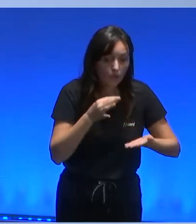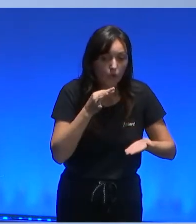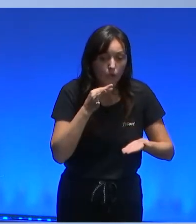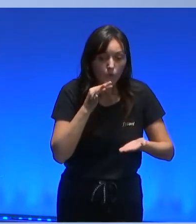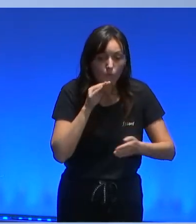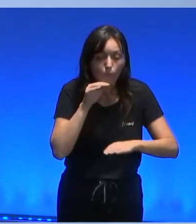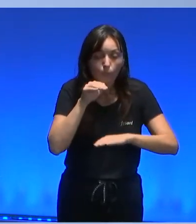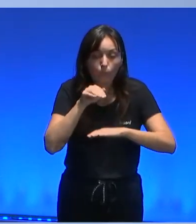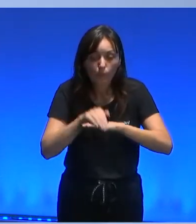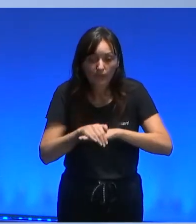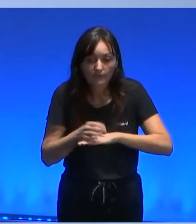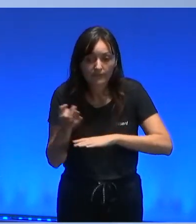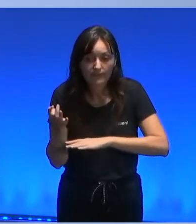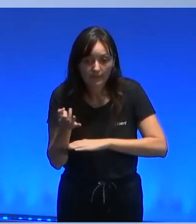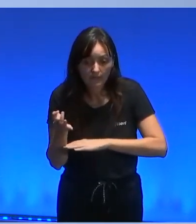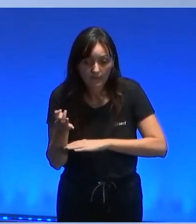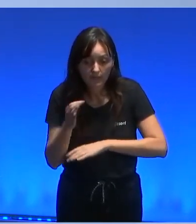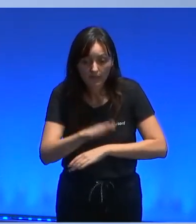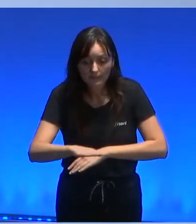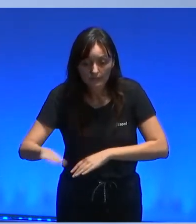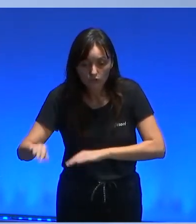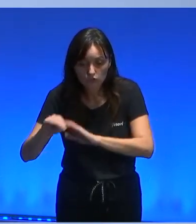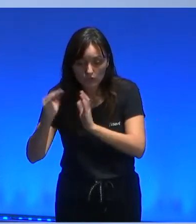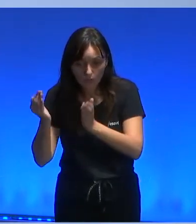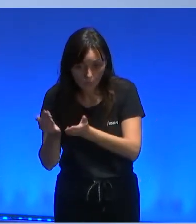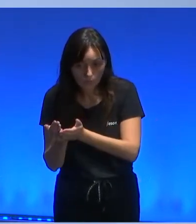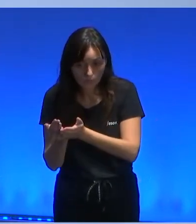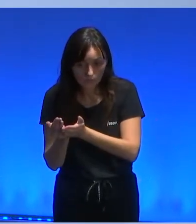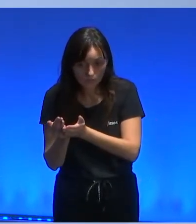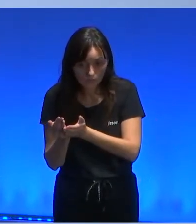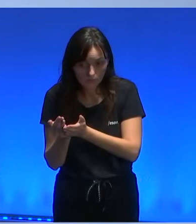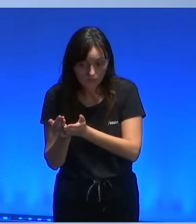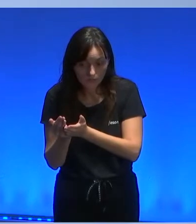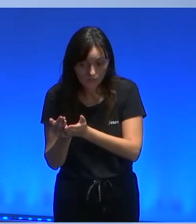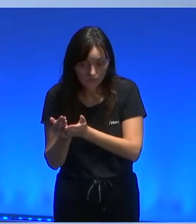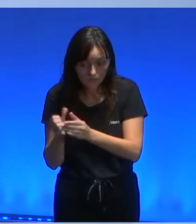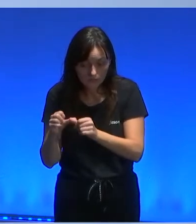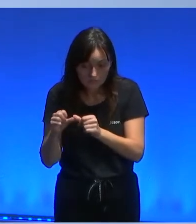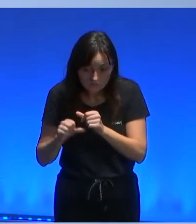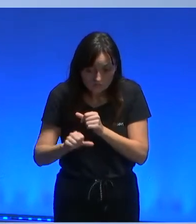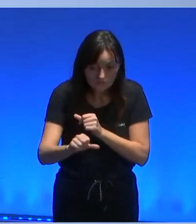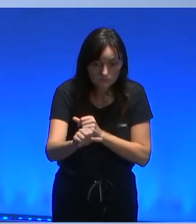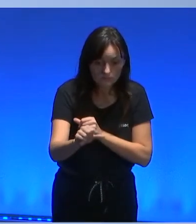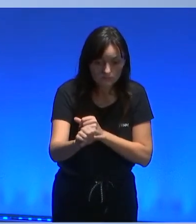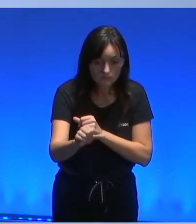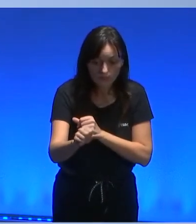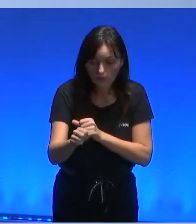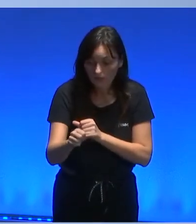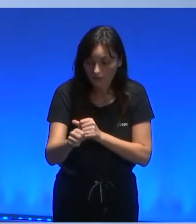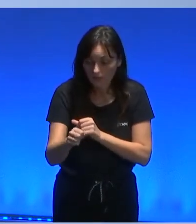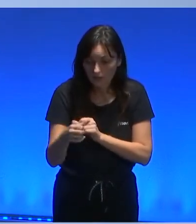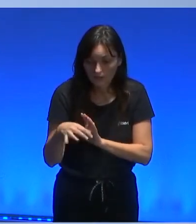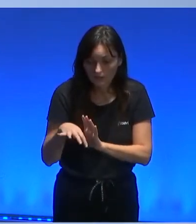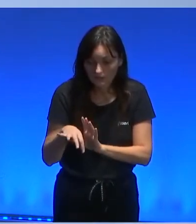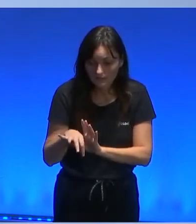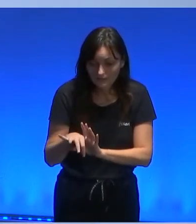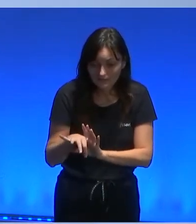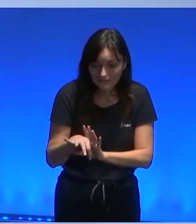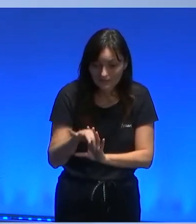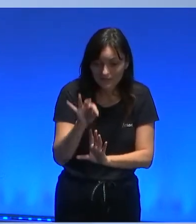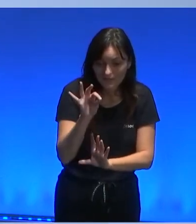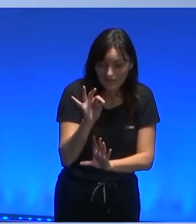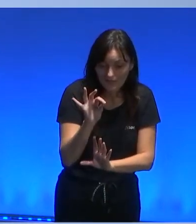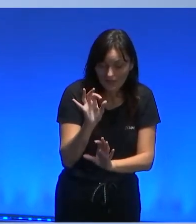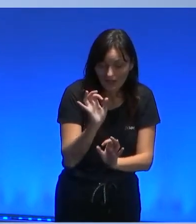prometieron a los niños y las niñas del mundo que desde día no habrían tomado ni una decisión más que los